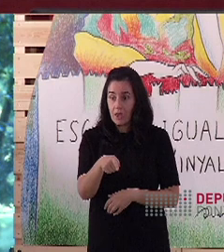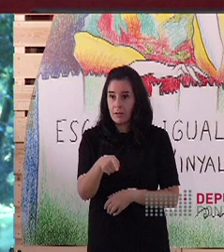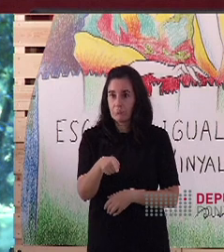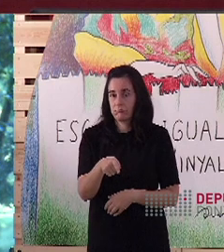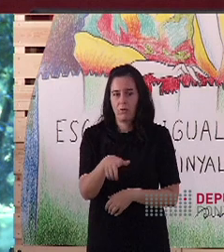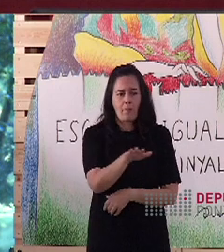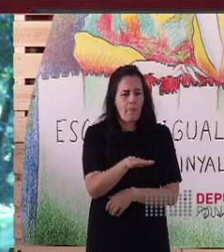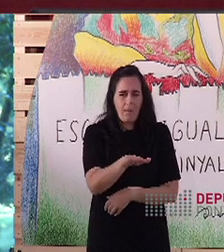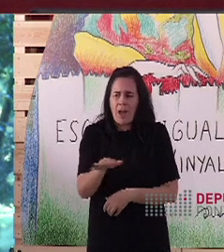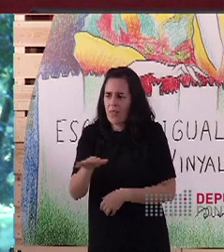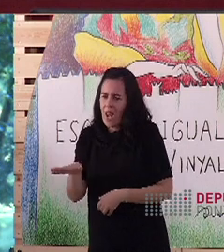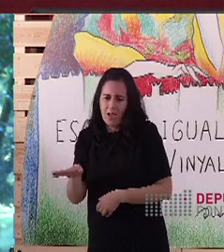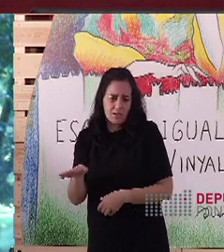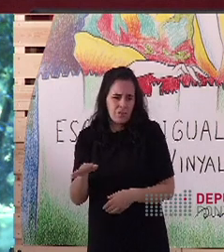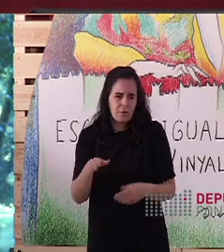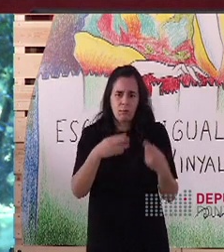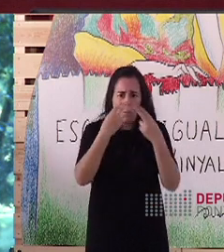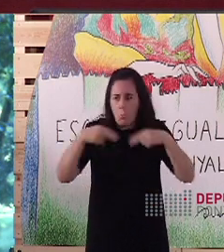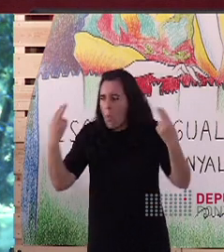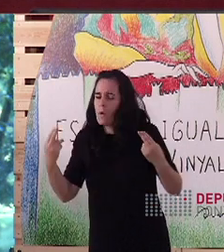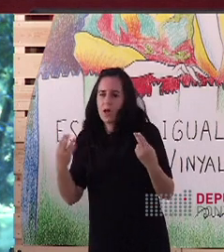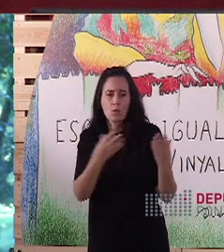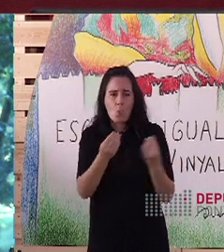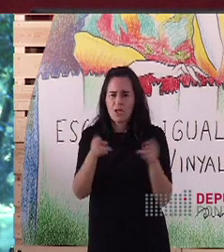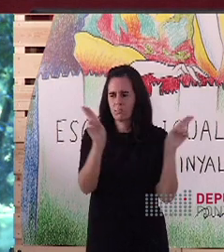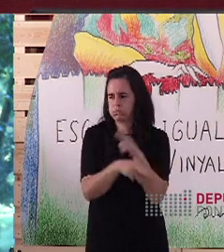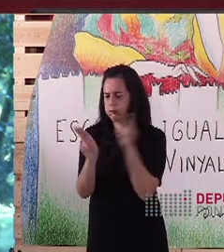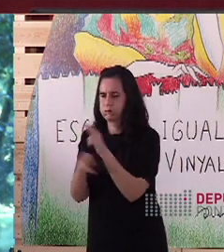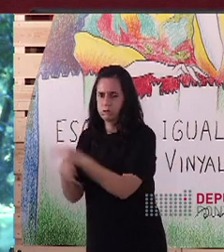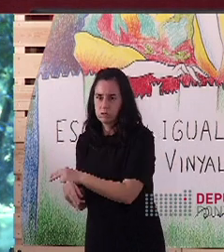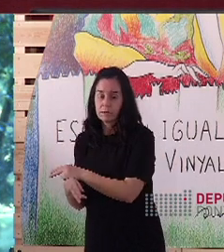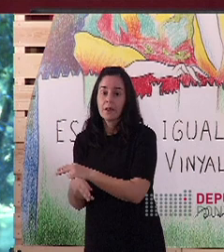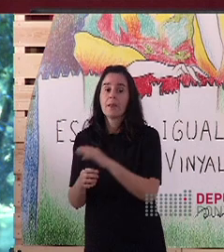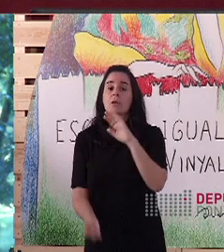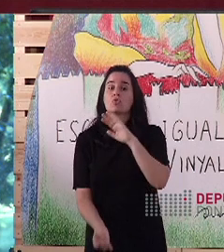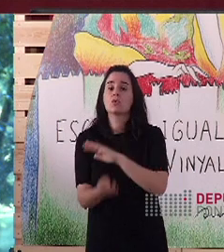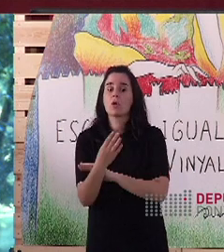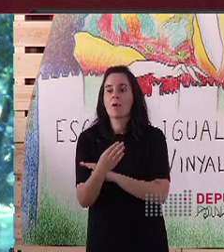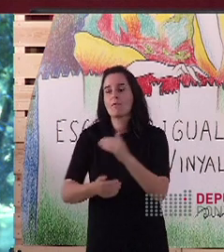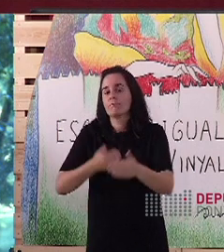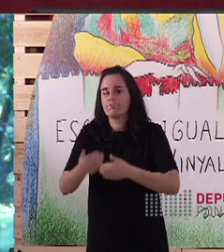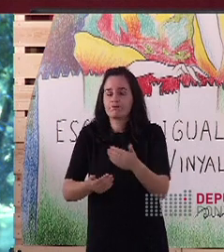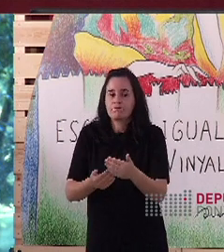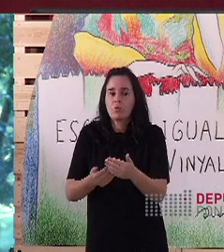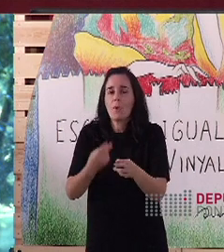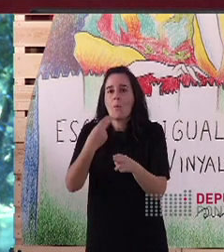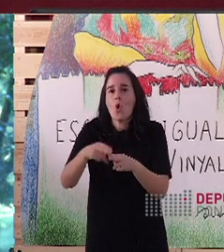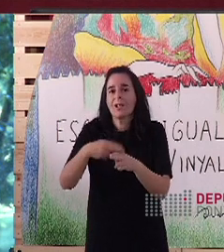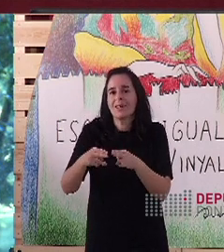muchas parcelas de lo público y se puso en funcionamiento una política infinita, diría yo,